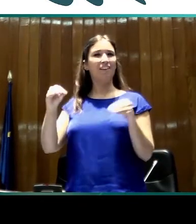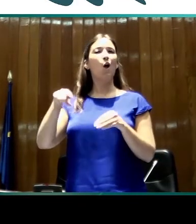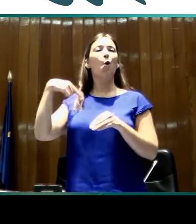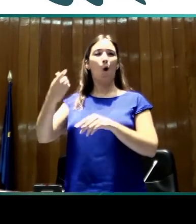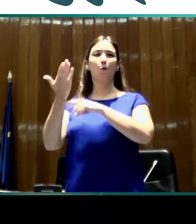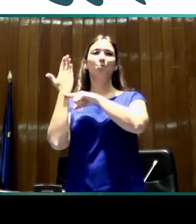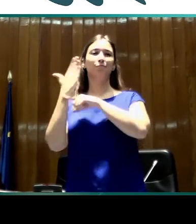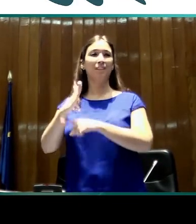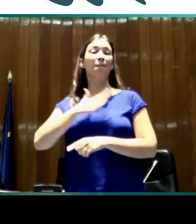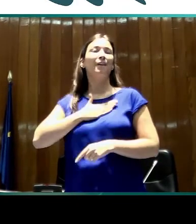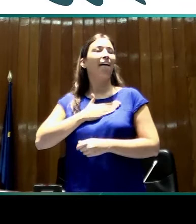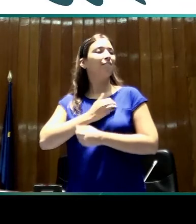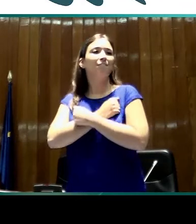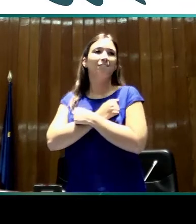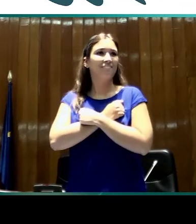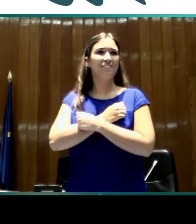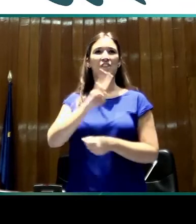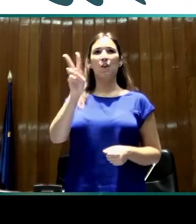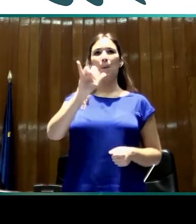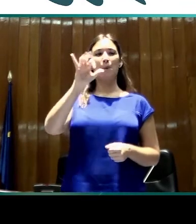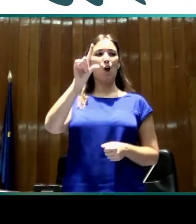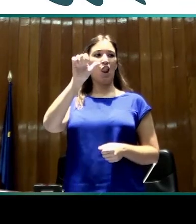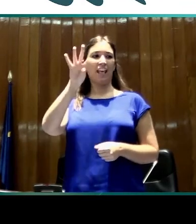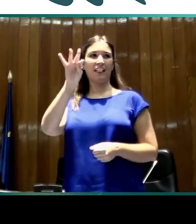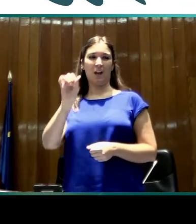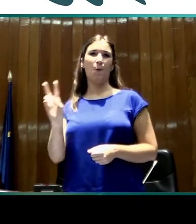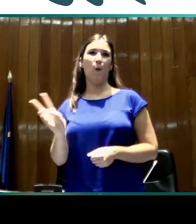presentará mi queridísima Violeta de Monte.